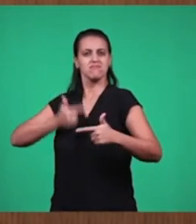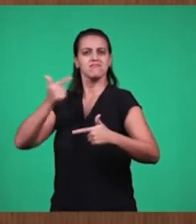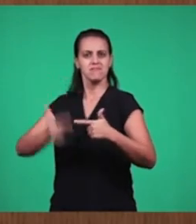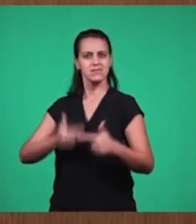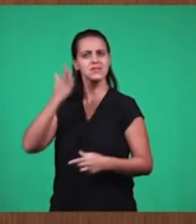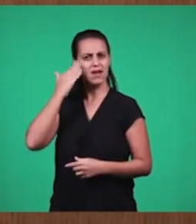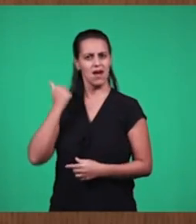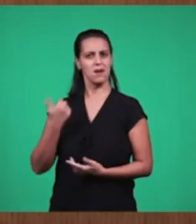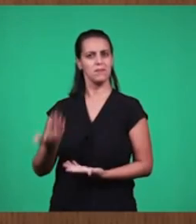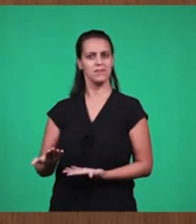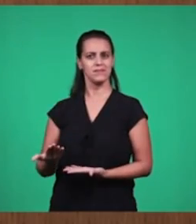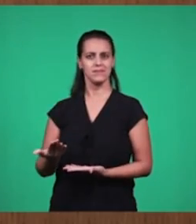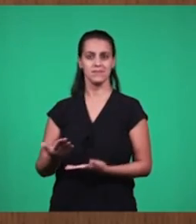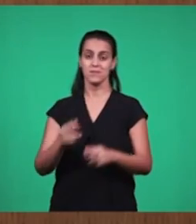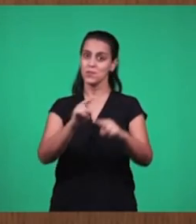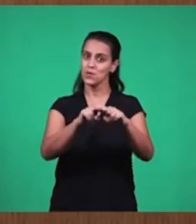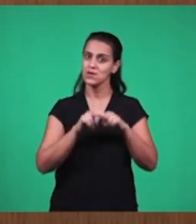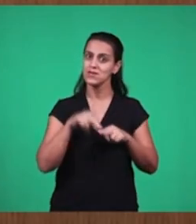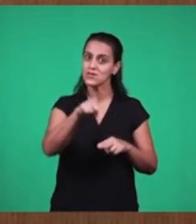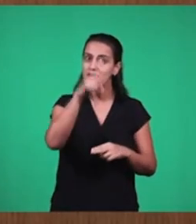de la vida. Entonces